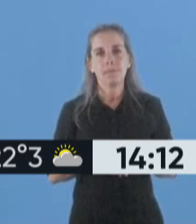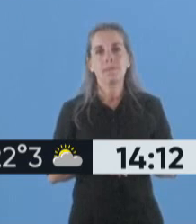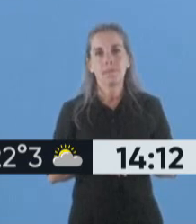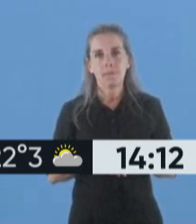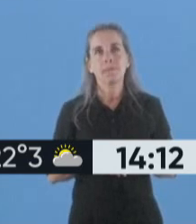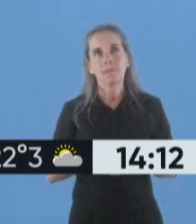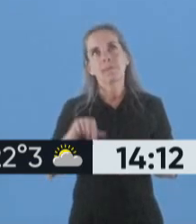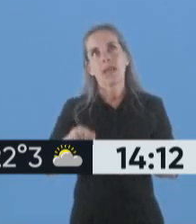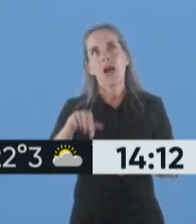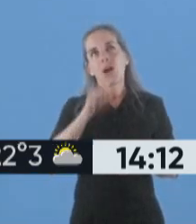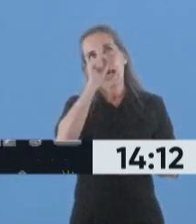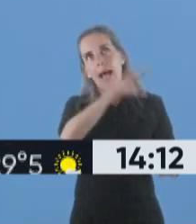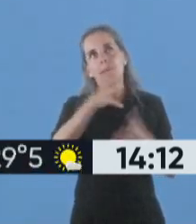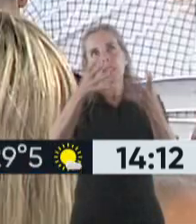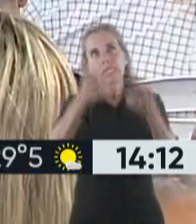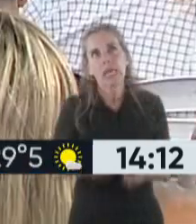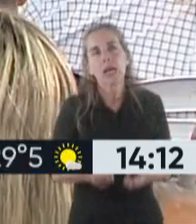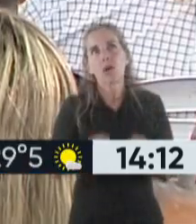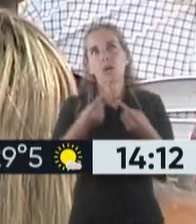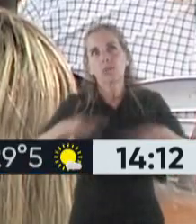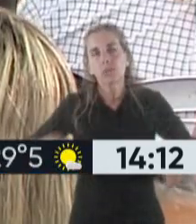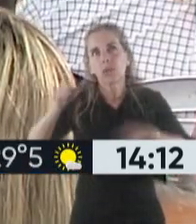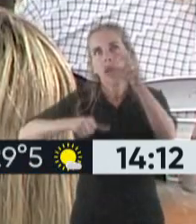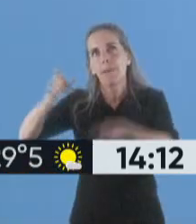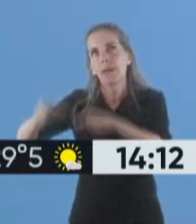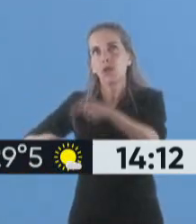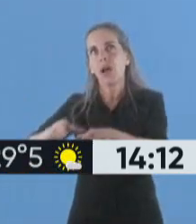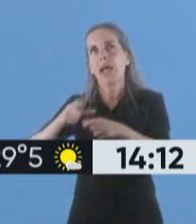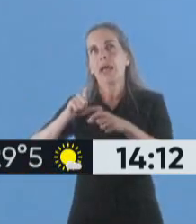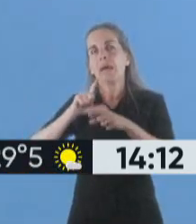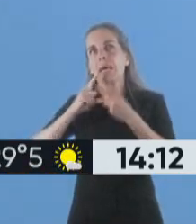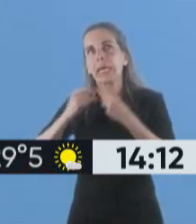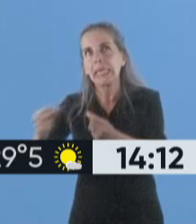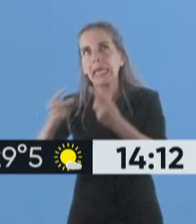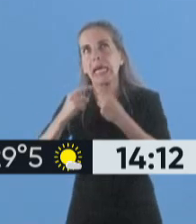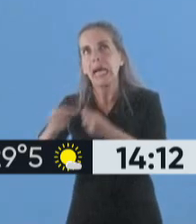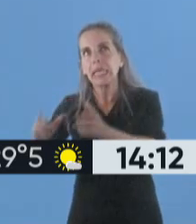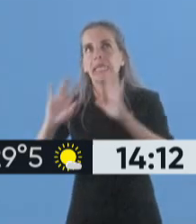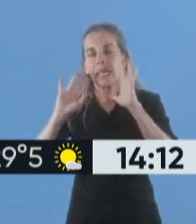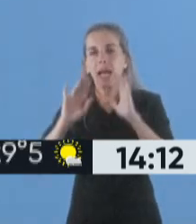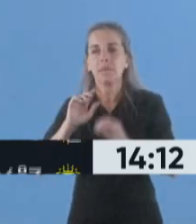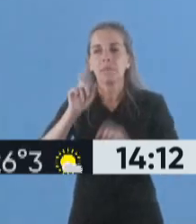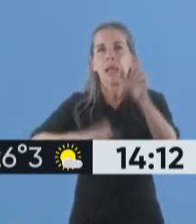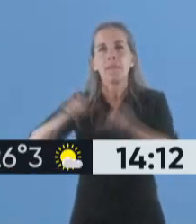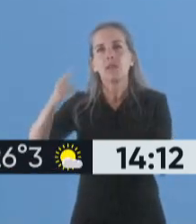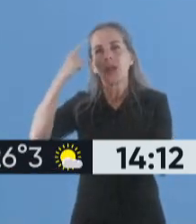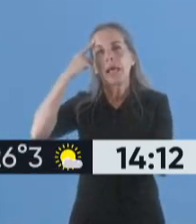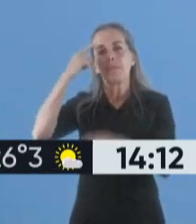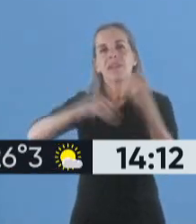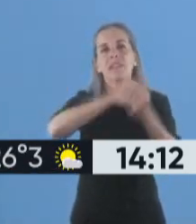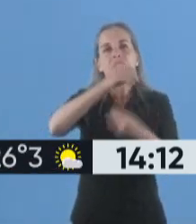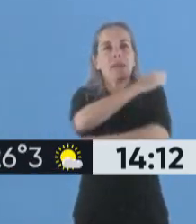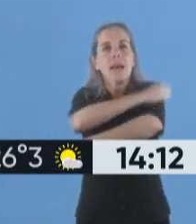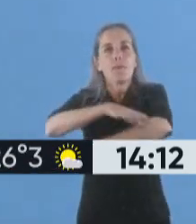la sequía, los que hablan, los que dicen que los hijos de los pobres nunca llegan a la